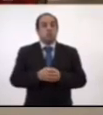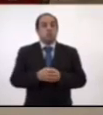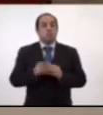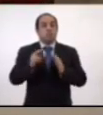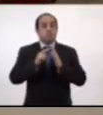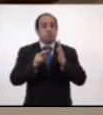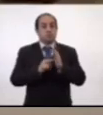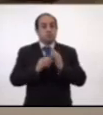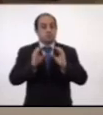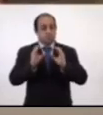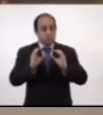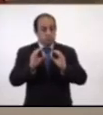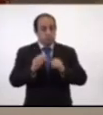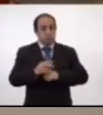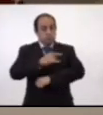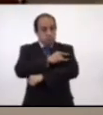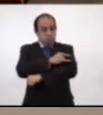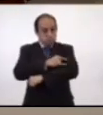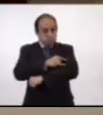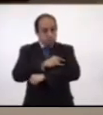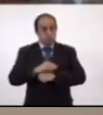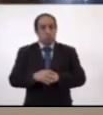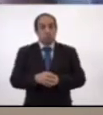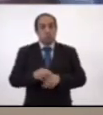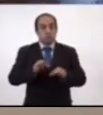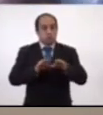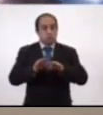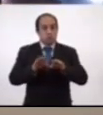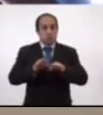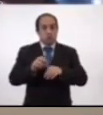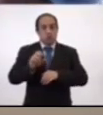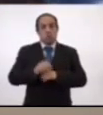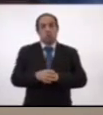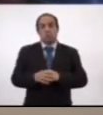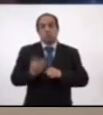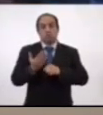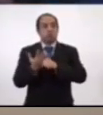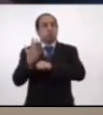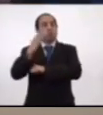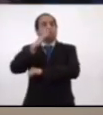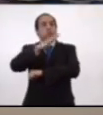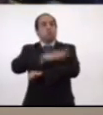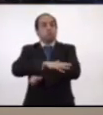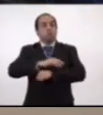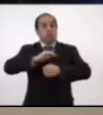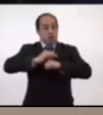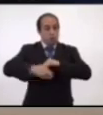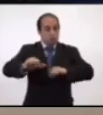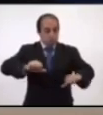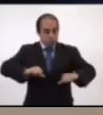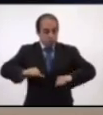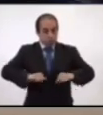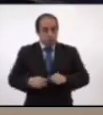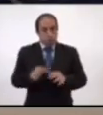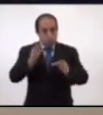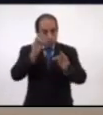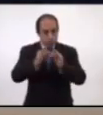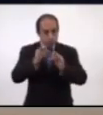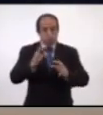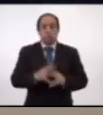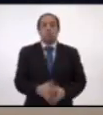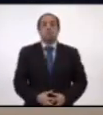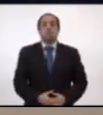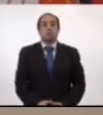civil correspondientes. Se trabajará las 24 horas a fin de concluir esta actividad en tiempo y